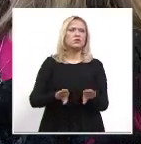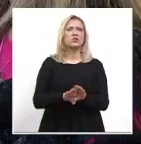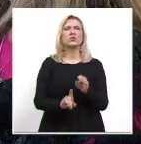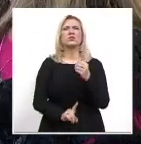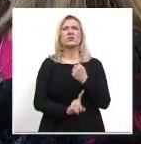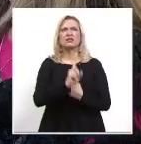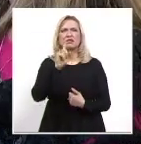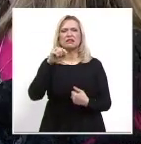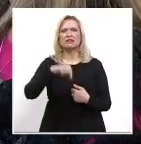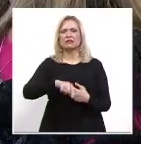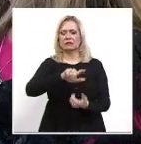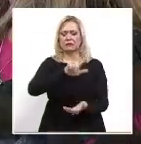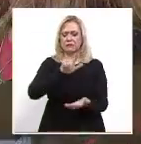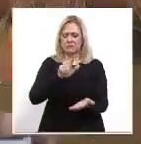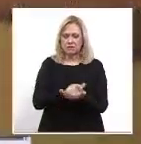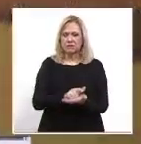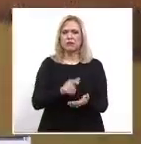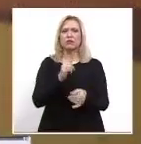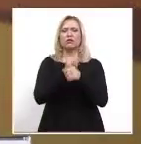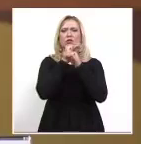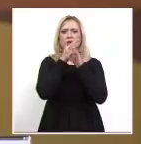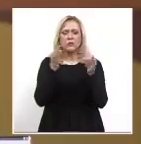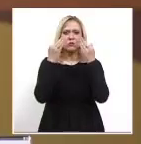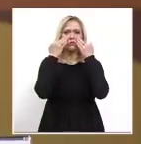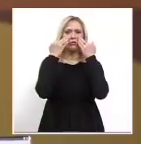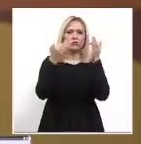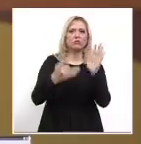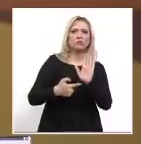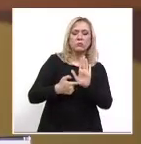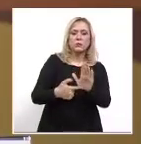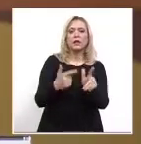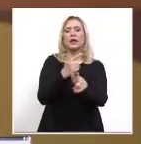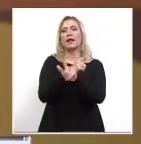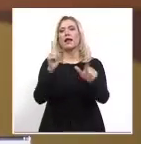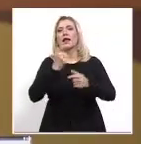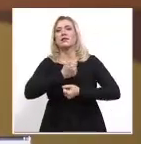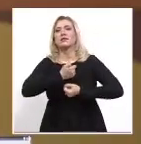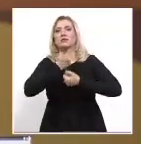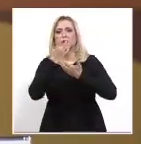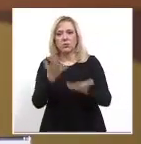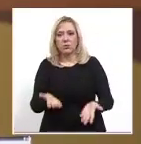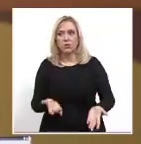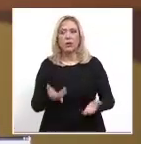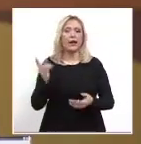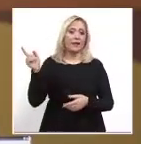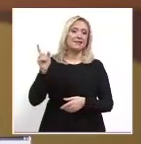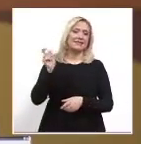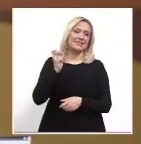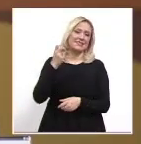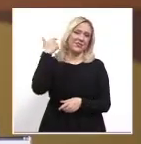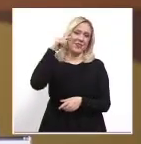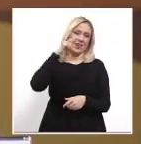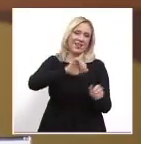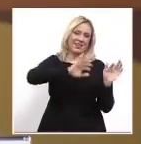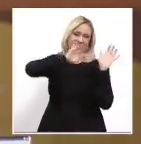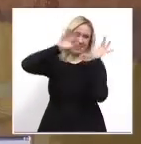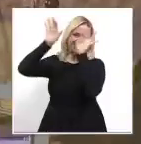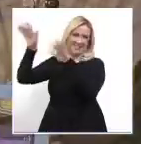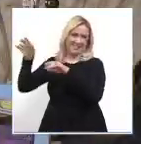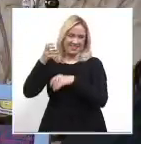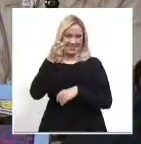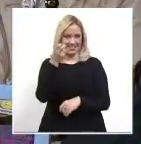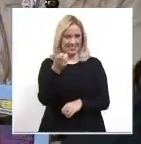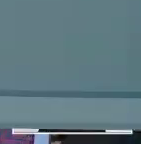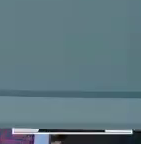a la Justicia, Acceso a la Información, Transparencia y Libertad de Expresión en la Feria Internacional del Libro de Guadalajara.